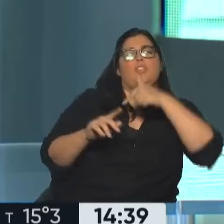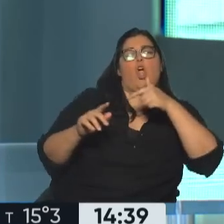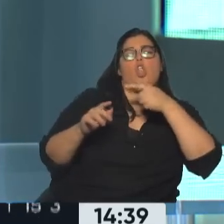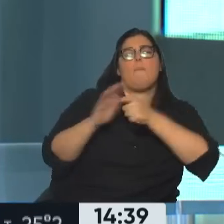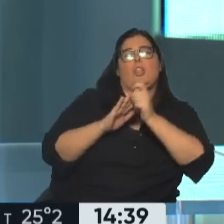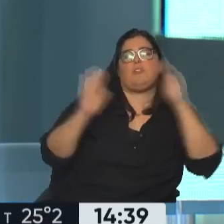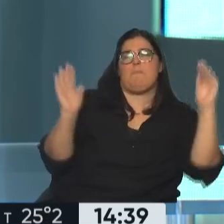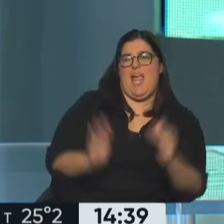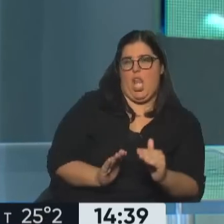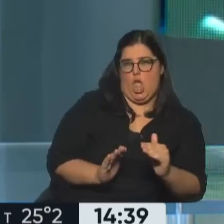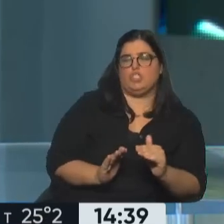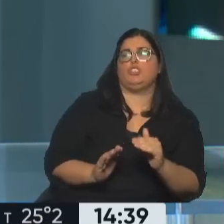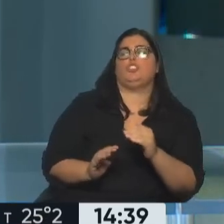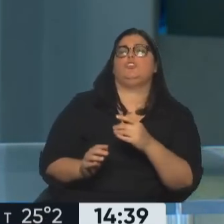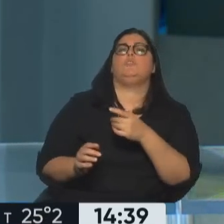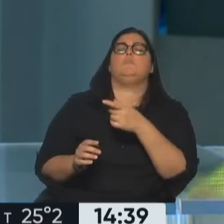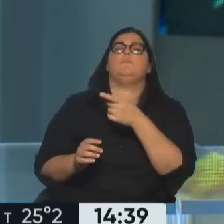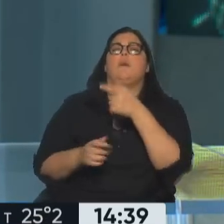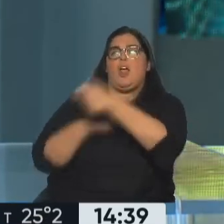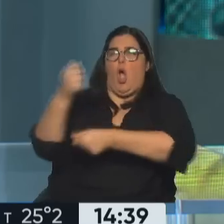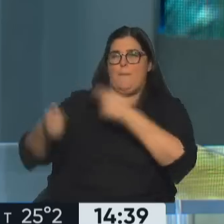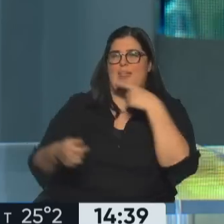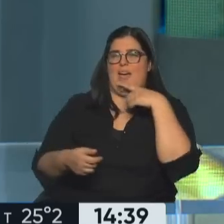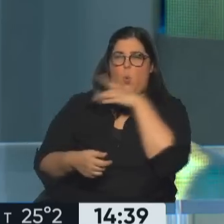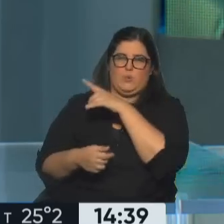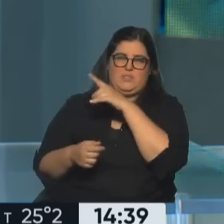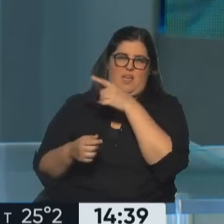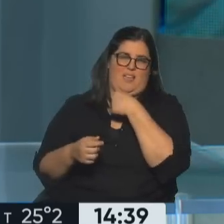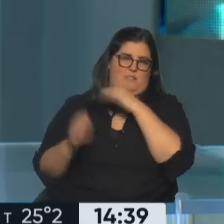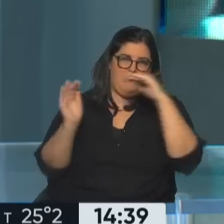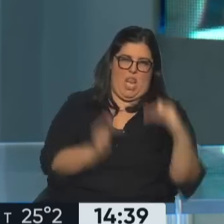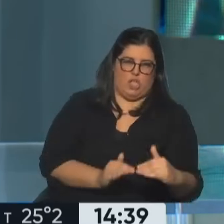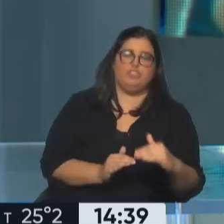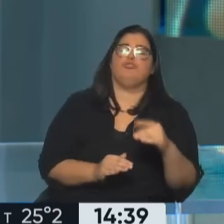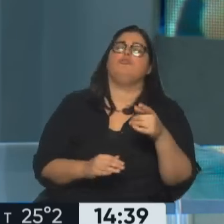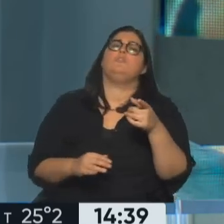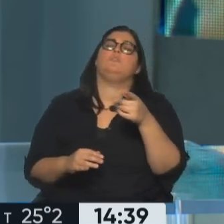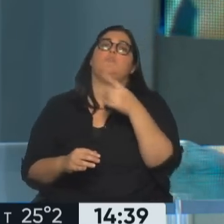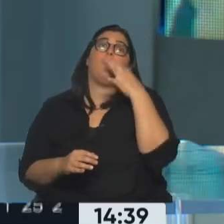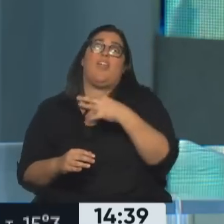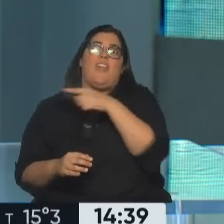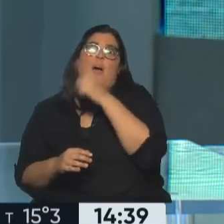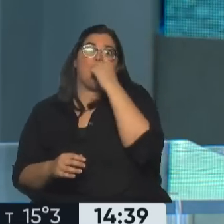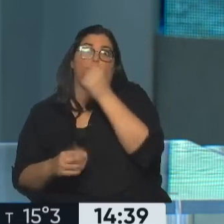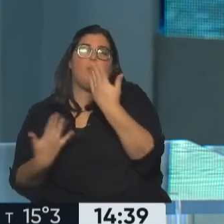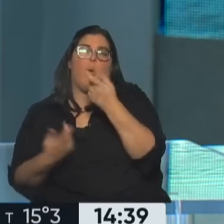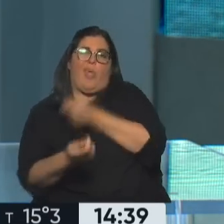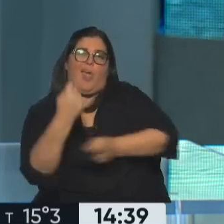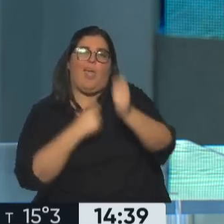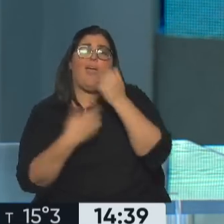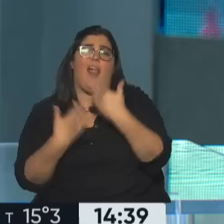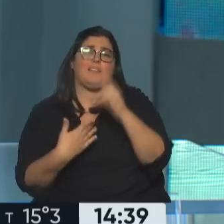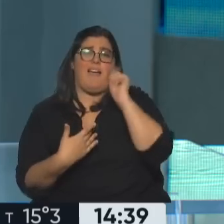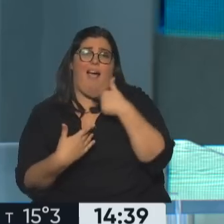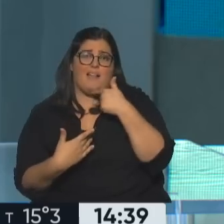de petróleo ruso, sí sabíamos que el gas era, digamos, con lo que podía negociar realmente Putin, y es lo que en parte